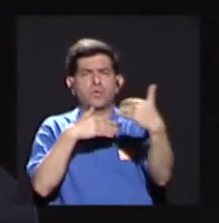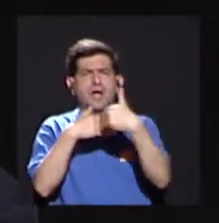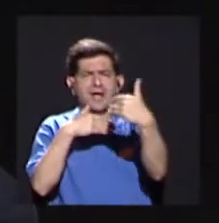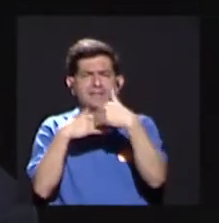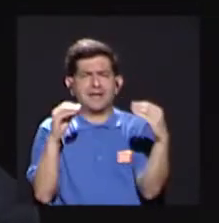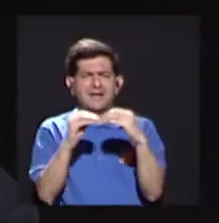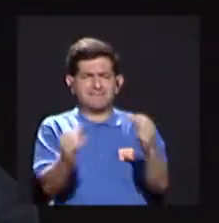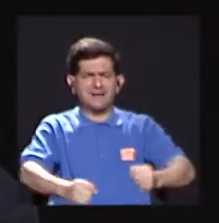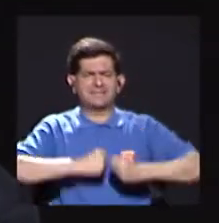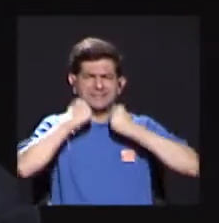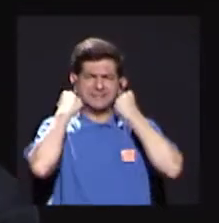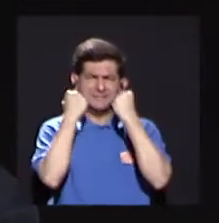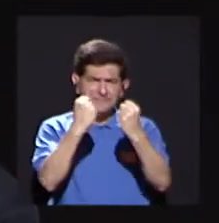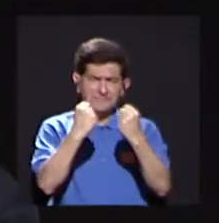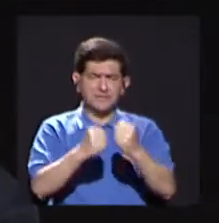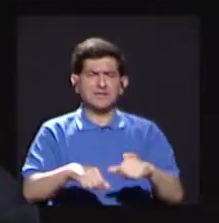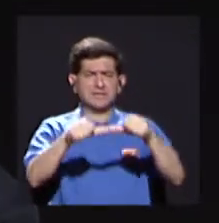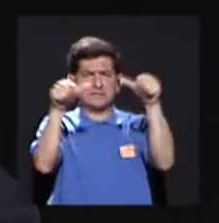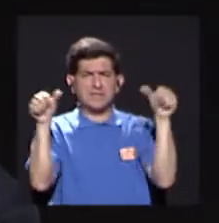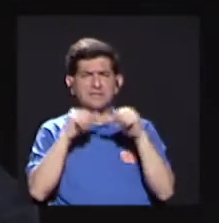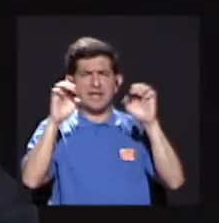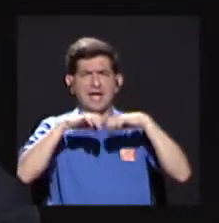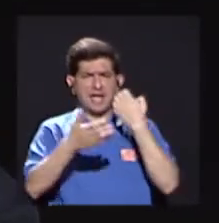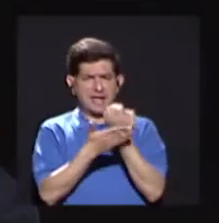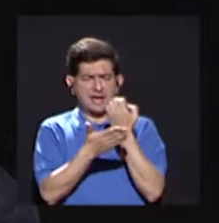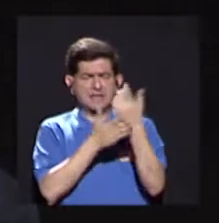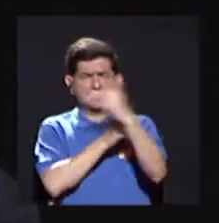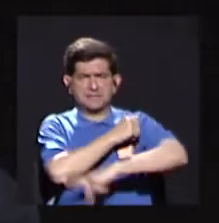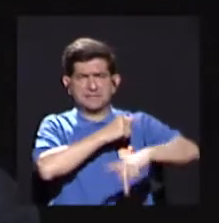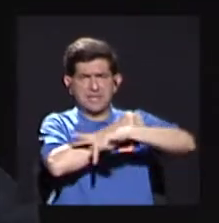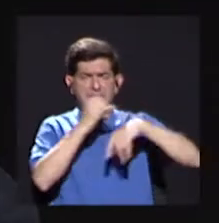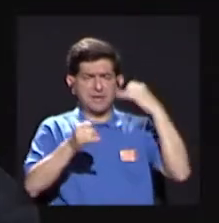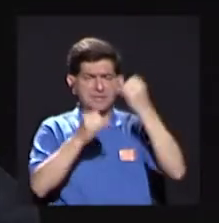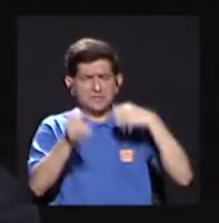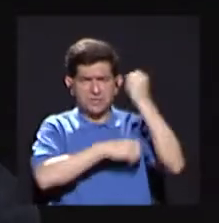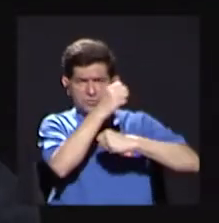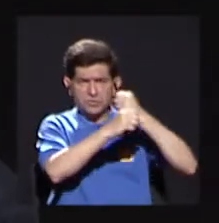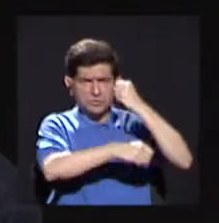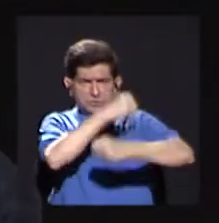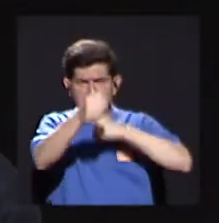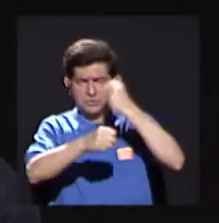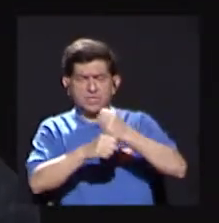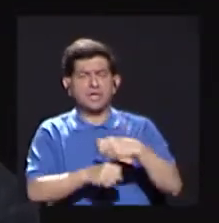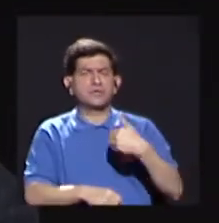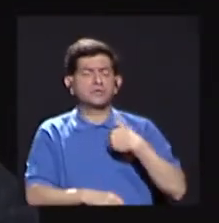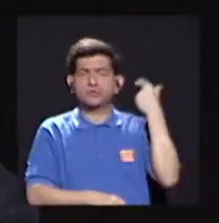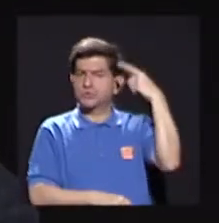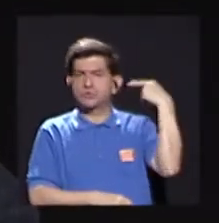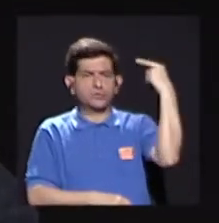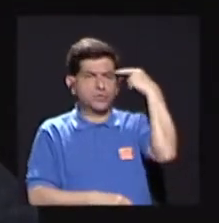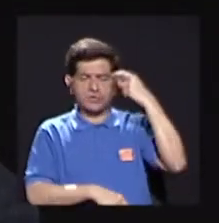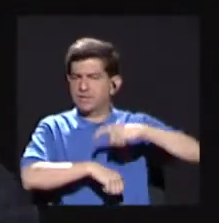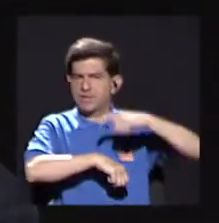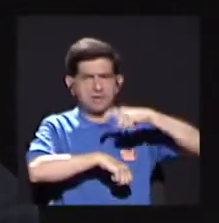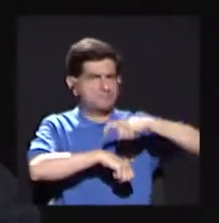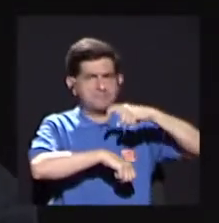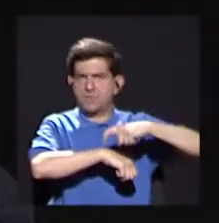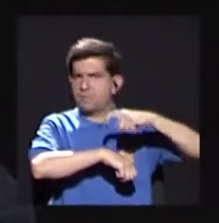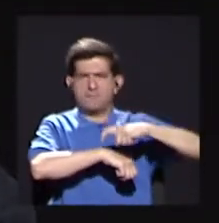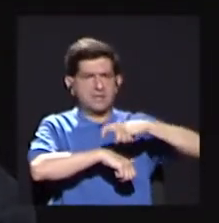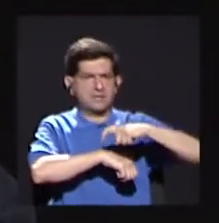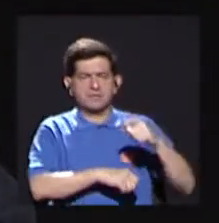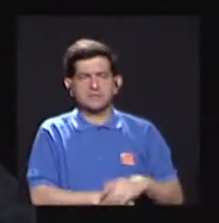furibundos de sectores económicos que ha visto este país en los últimos décadas no ha habido para el gobierno un momento de